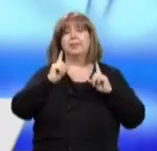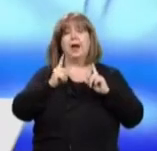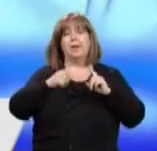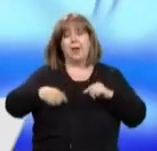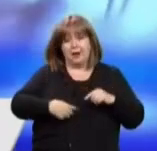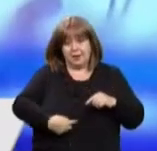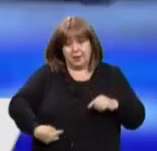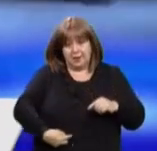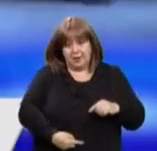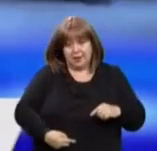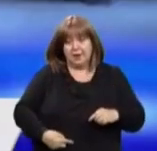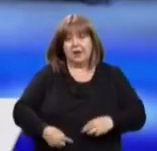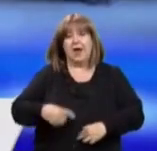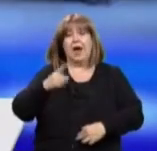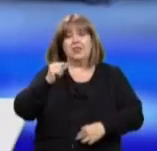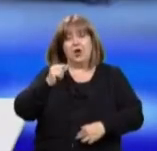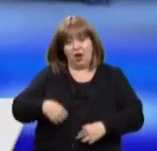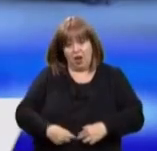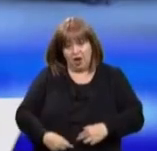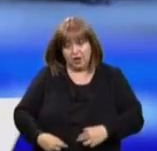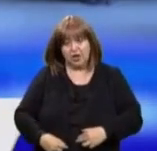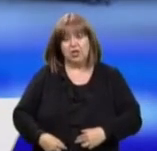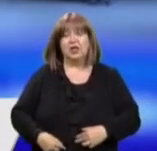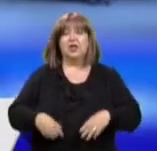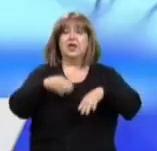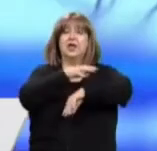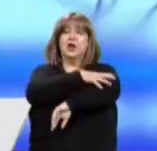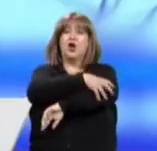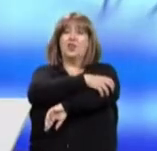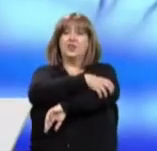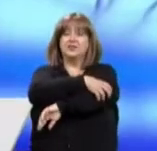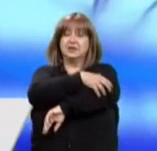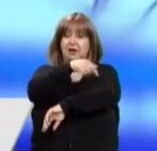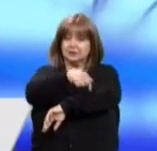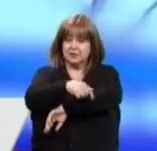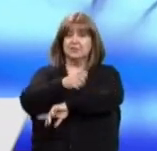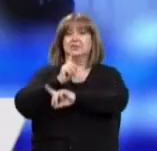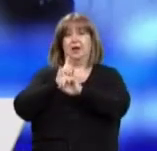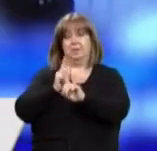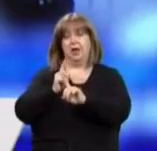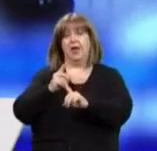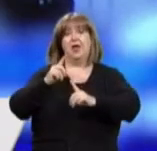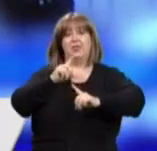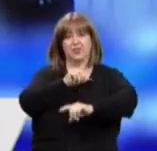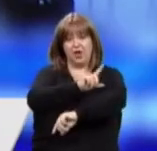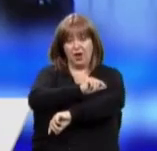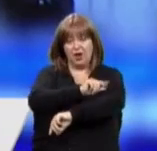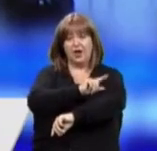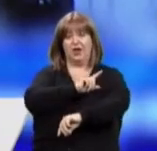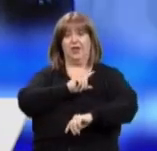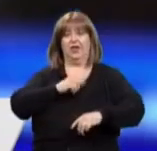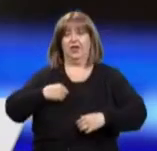medicina, unas irritaciones. Pero bueno, está bien, controlado, pero está bien. Tiene un problema ahora, tuvo aparentemente una fisura